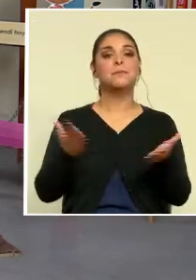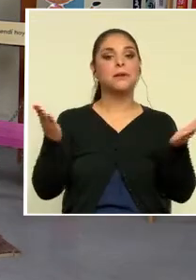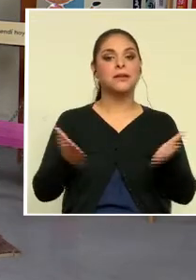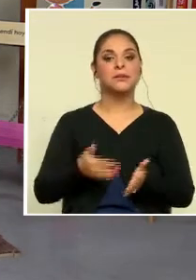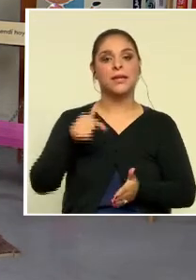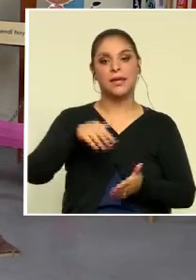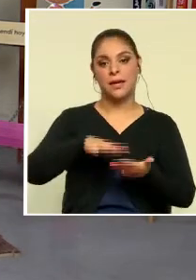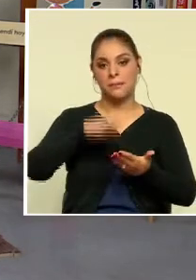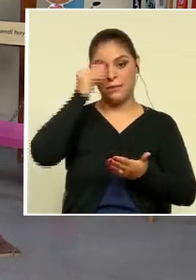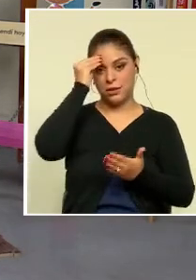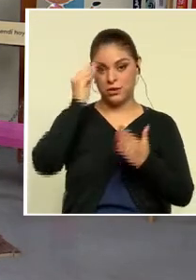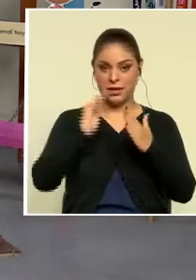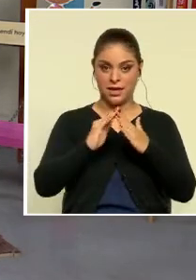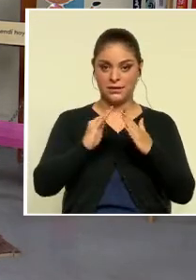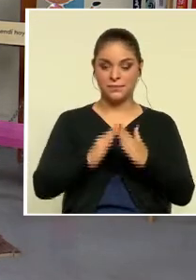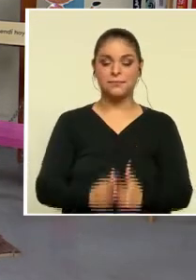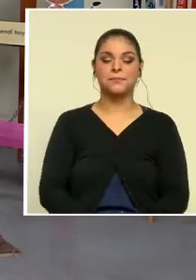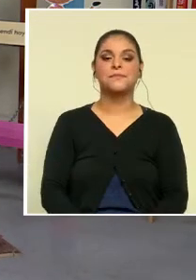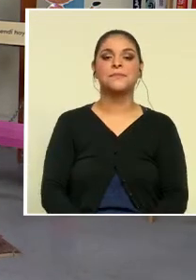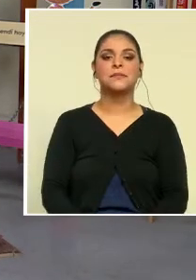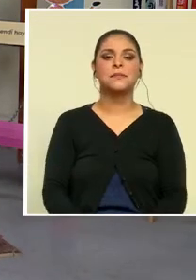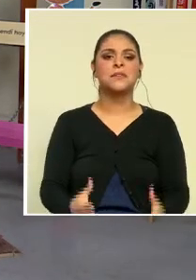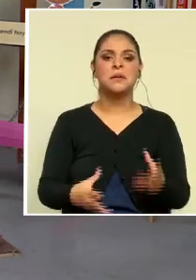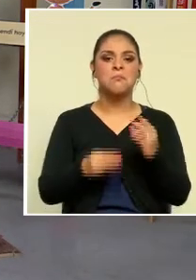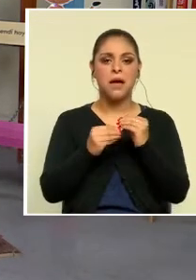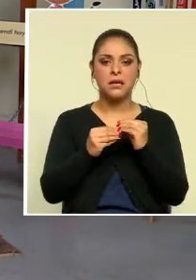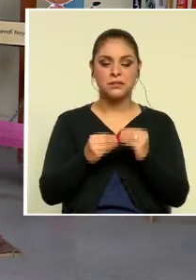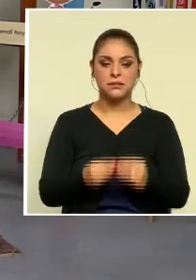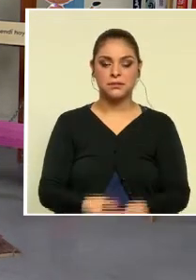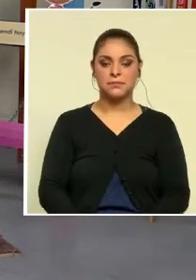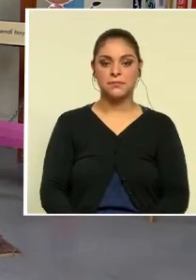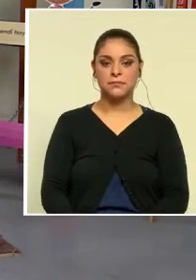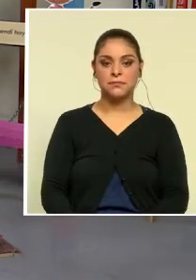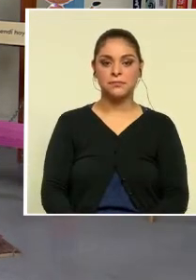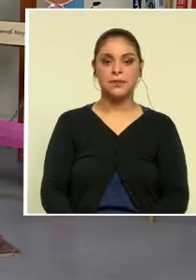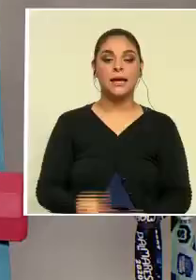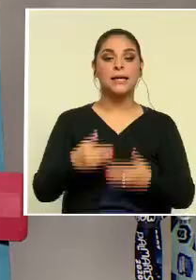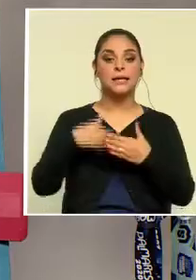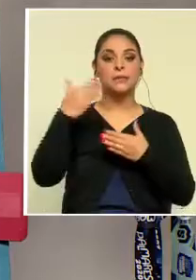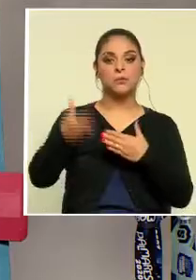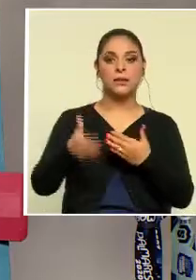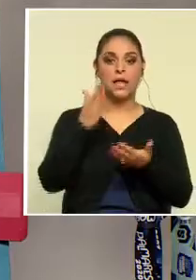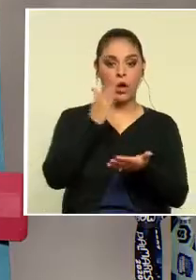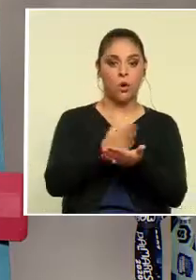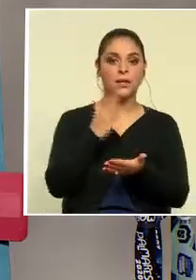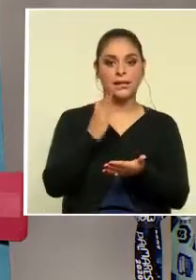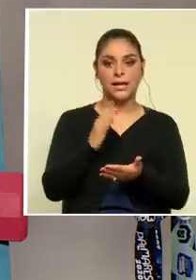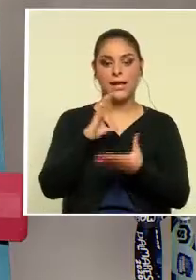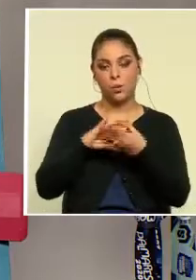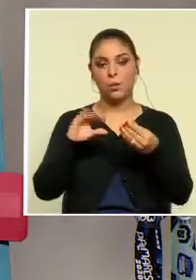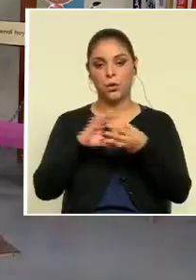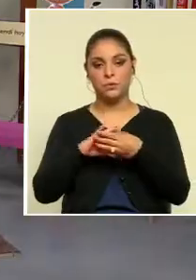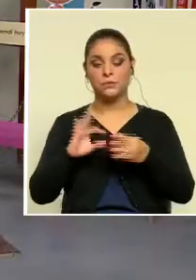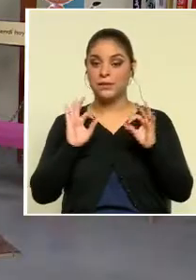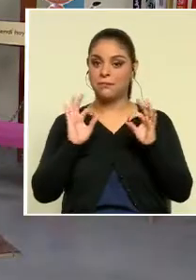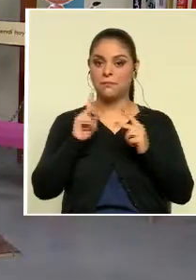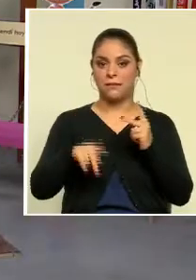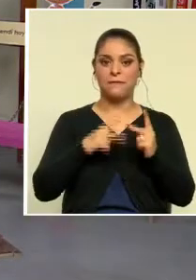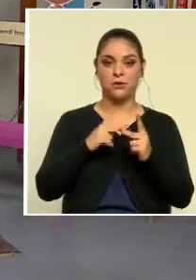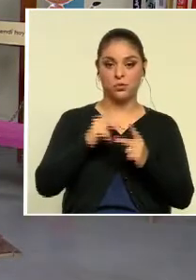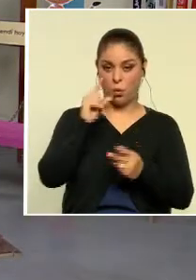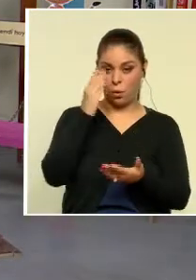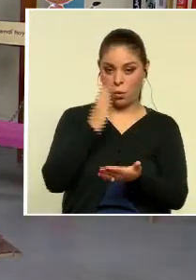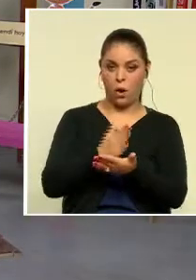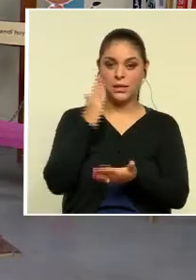excelente y demás tenemos niños que nos vamos a revisar más adelante después del corte del cuento ok perfecto entonces vamos a un corte ya